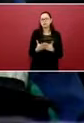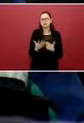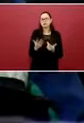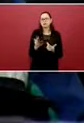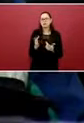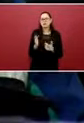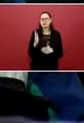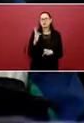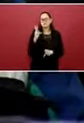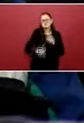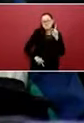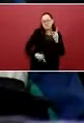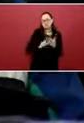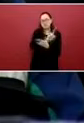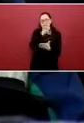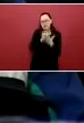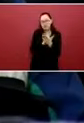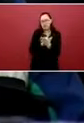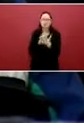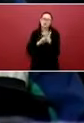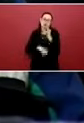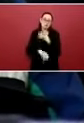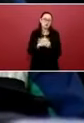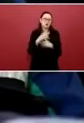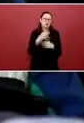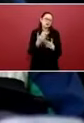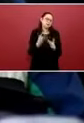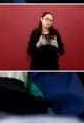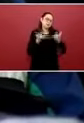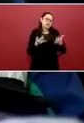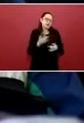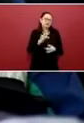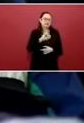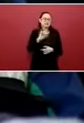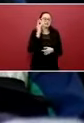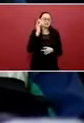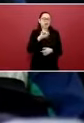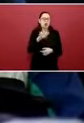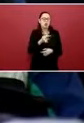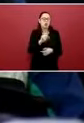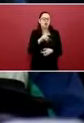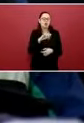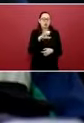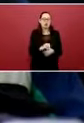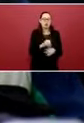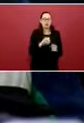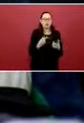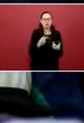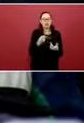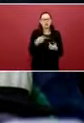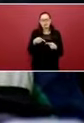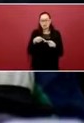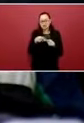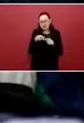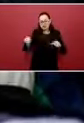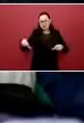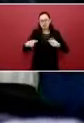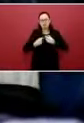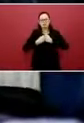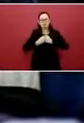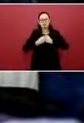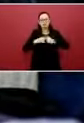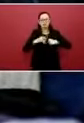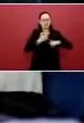jurídicas, como ejemplo el caso San Juanico, cuando un presunto delincuente atraviesa el Estado de México